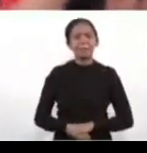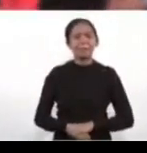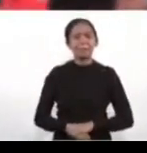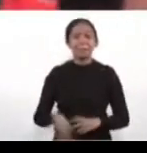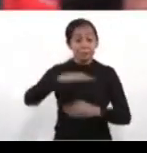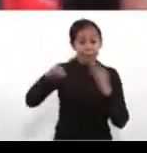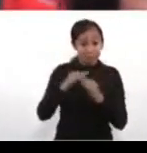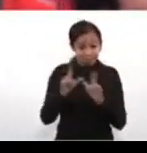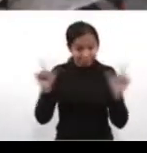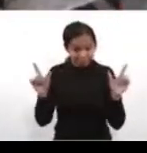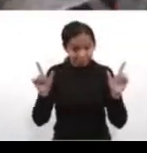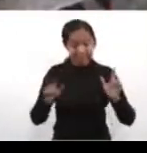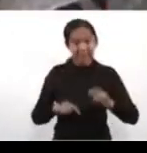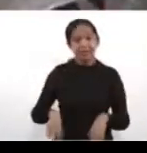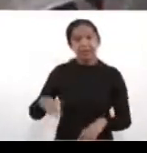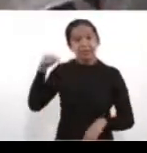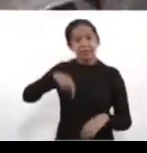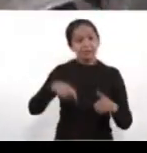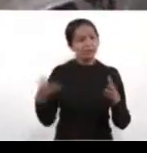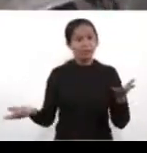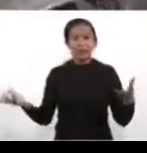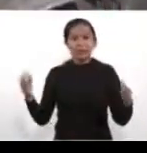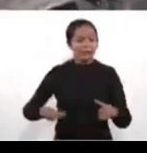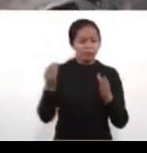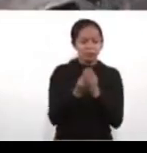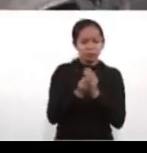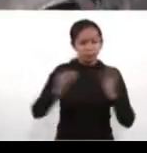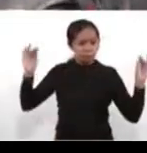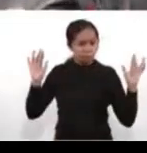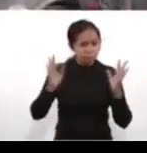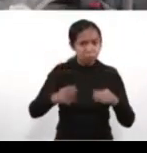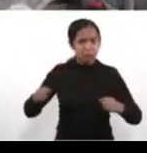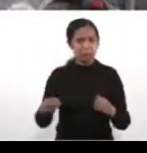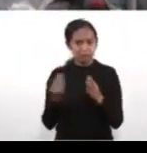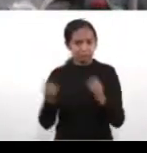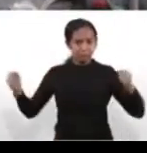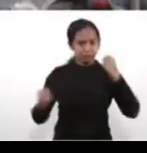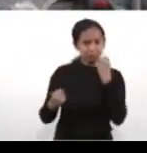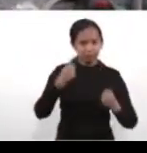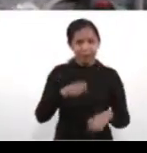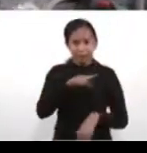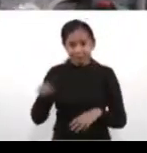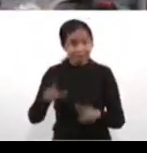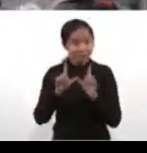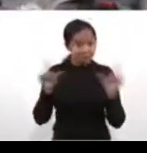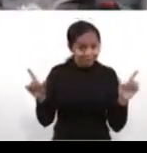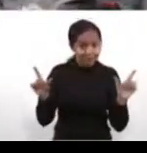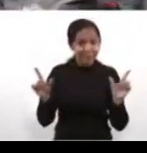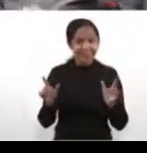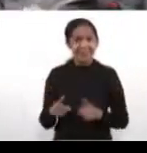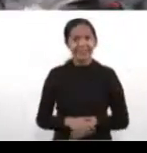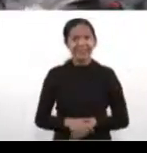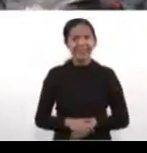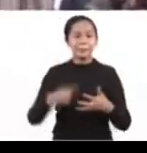Todos listos ya para romper ese récord Guinness. ¿Están listos?